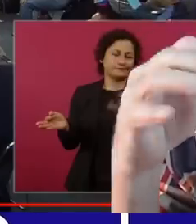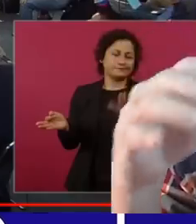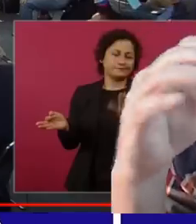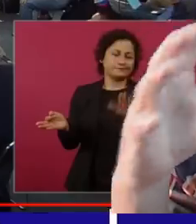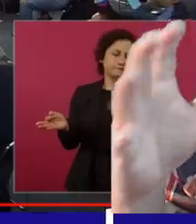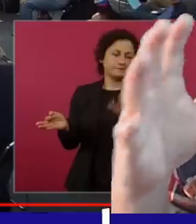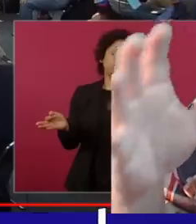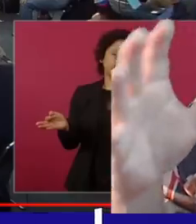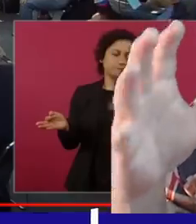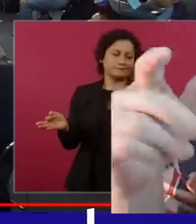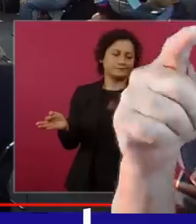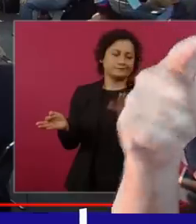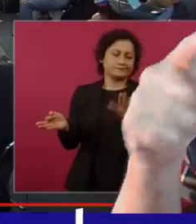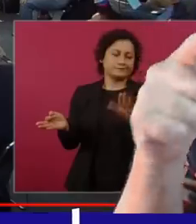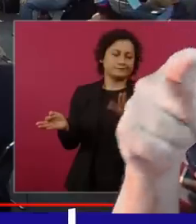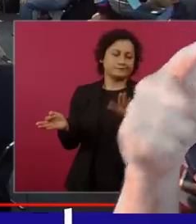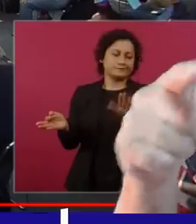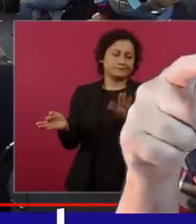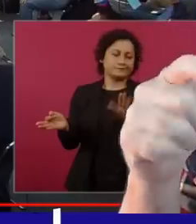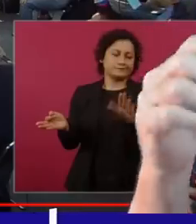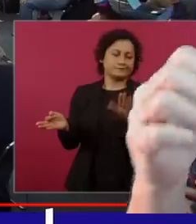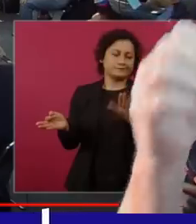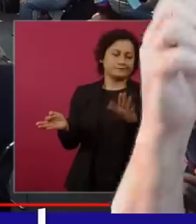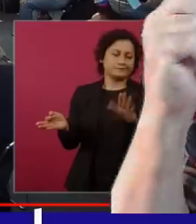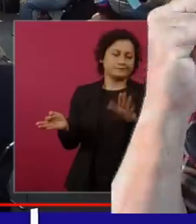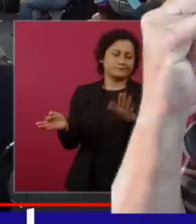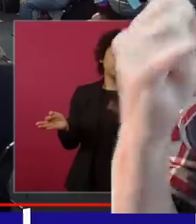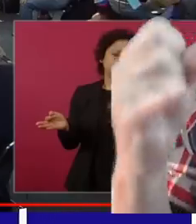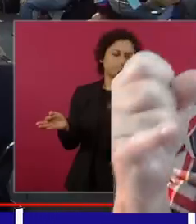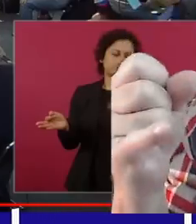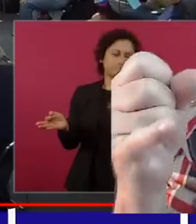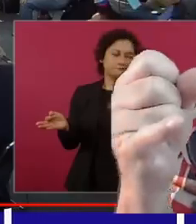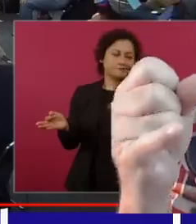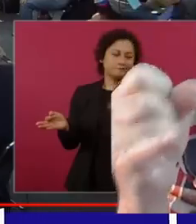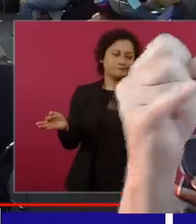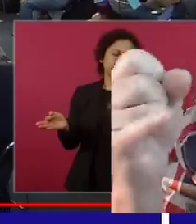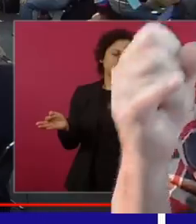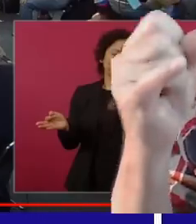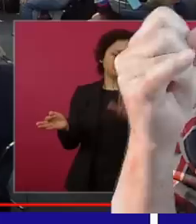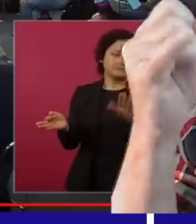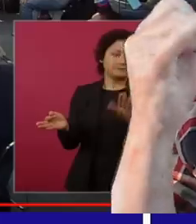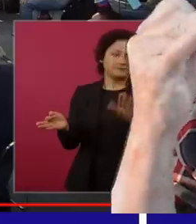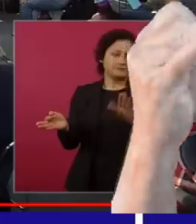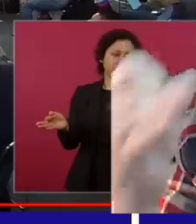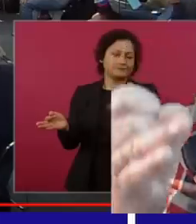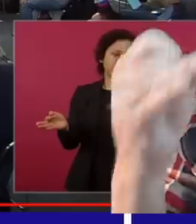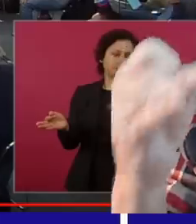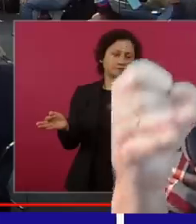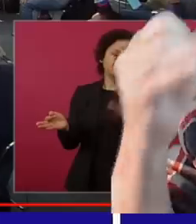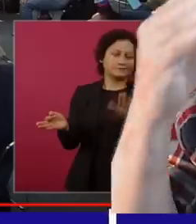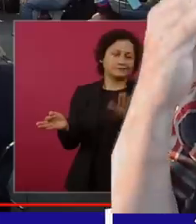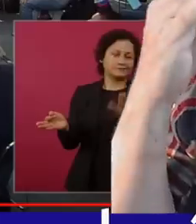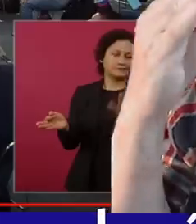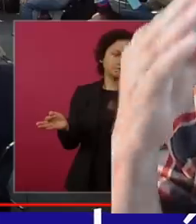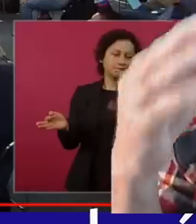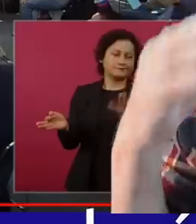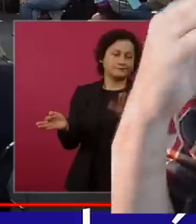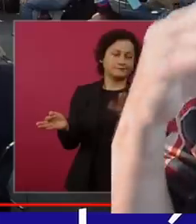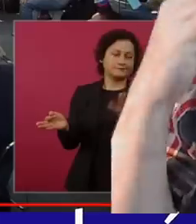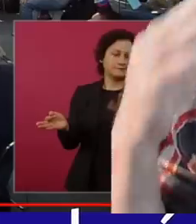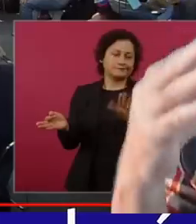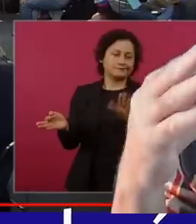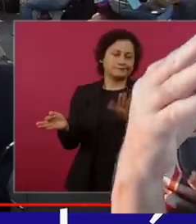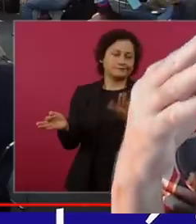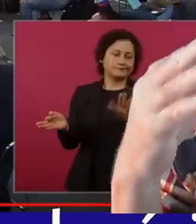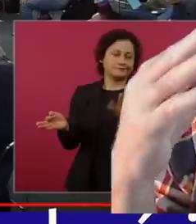a nivel mundial, esta mañanera la ve el presidente de Estados Unidos, la ve el presidente de China, la ve el presidente de Rusia, por el